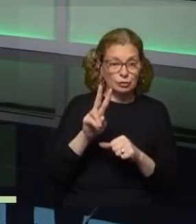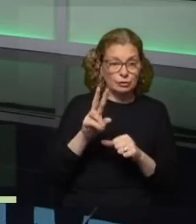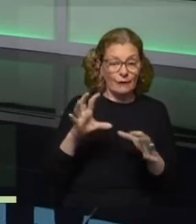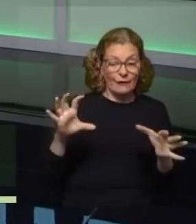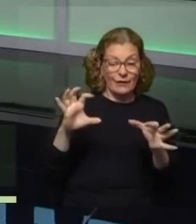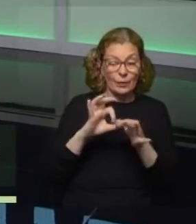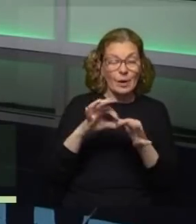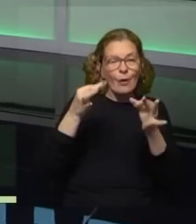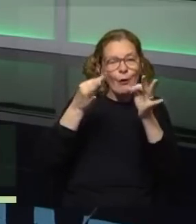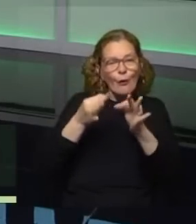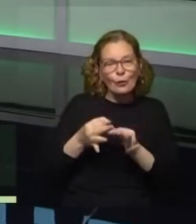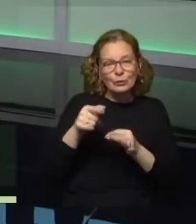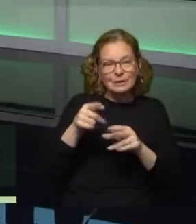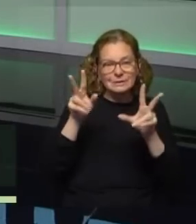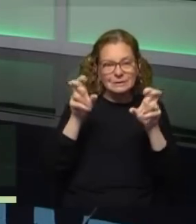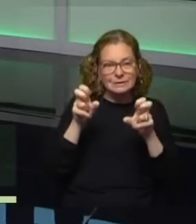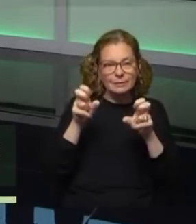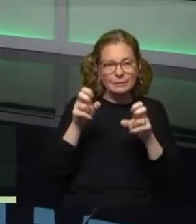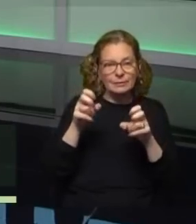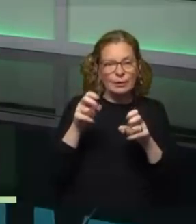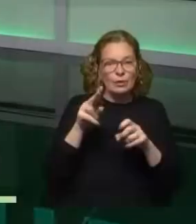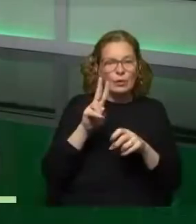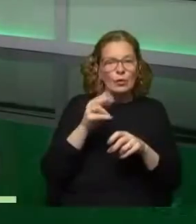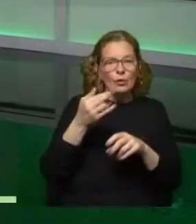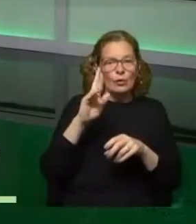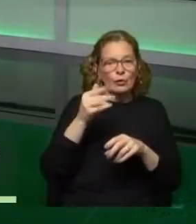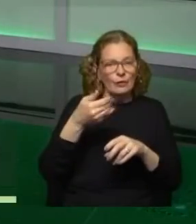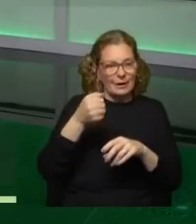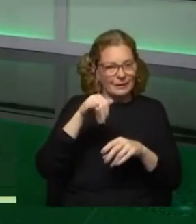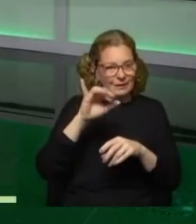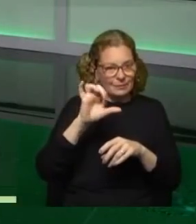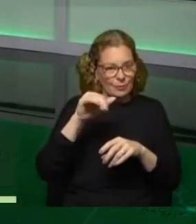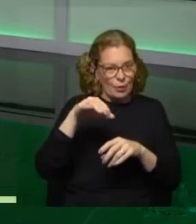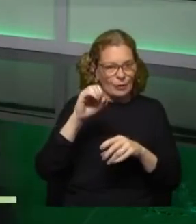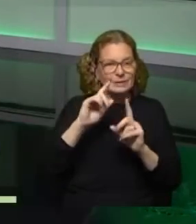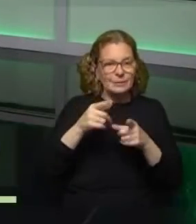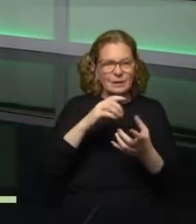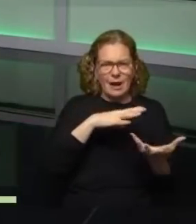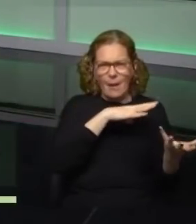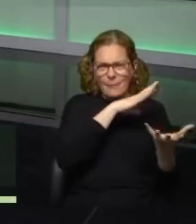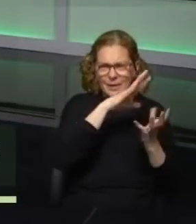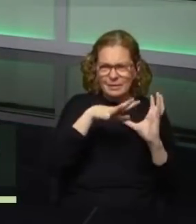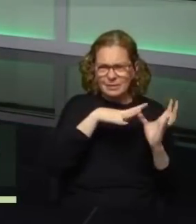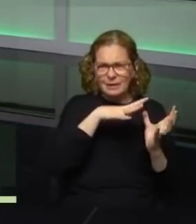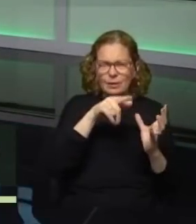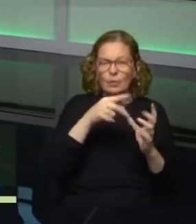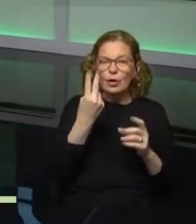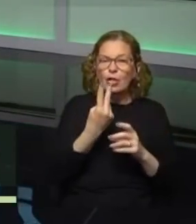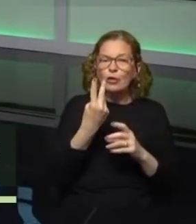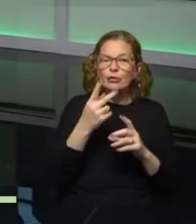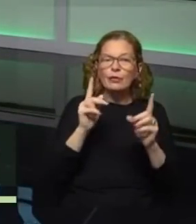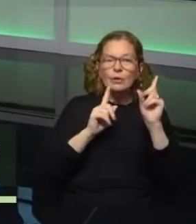vinculados justamente a este tema al urbanismo y también al ambiente dos de dos